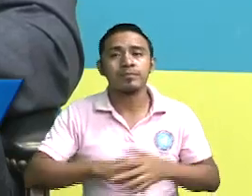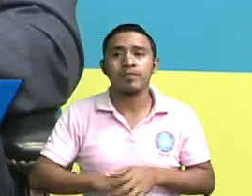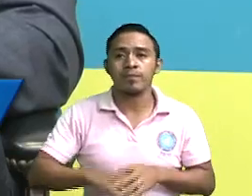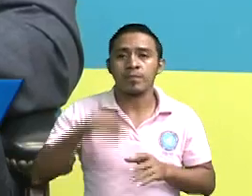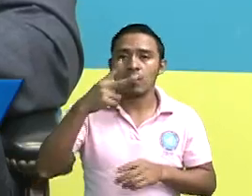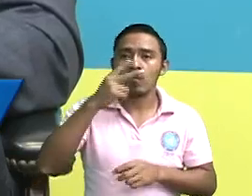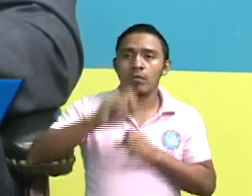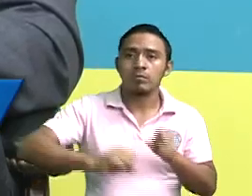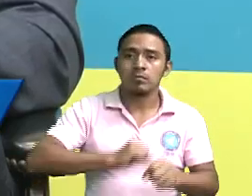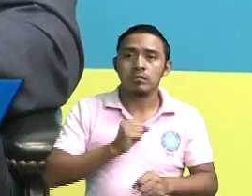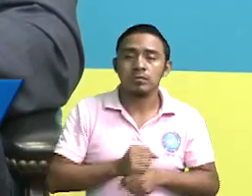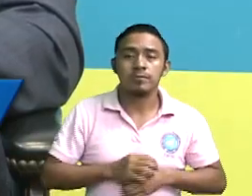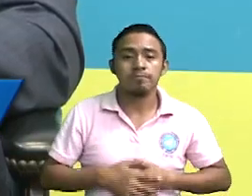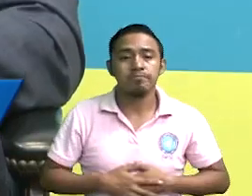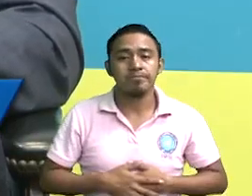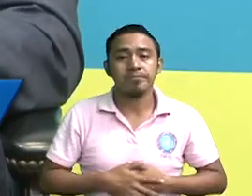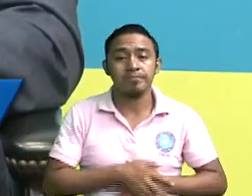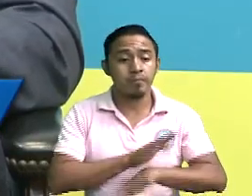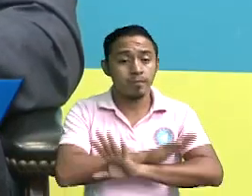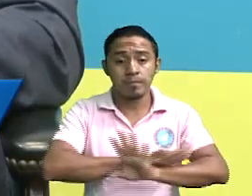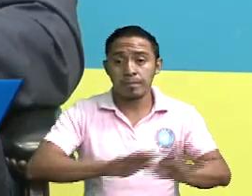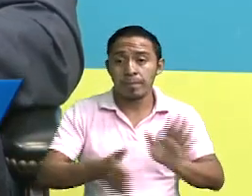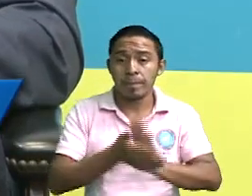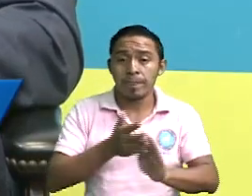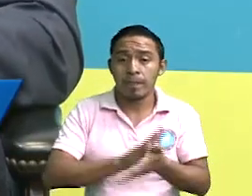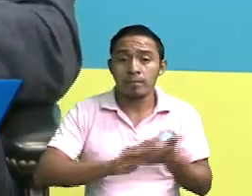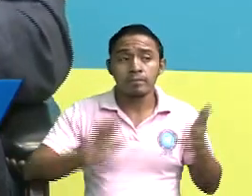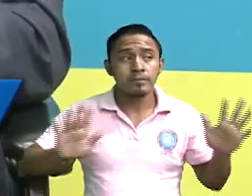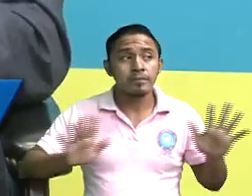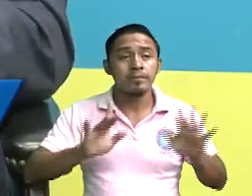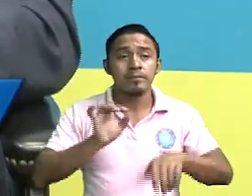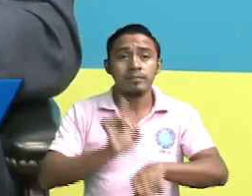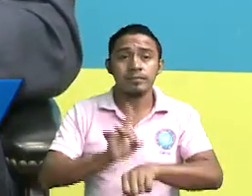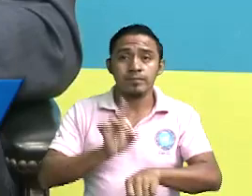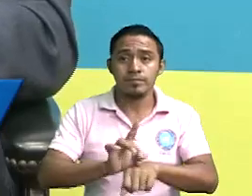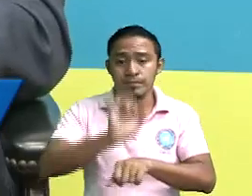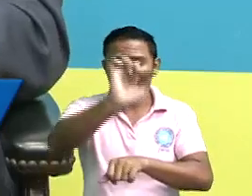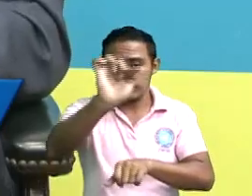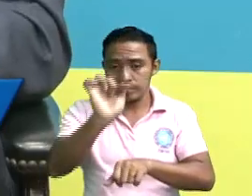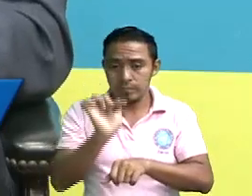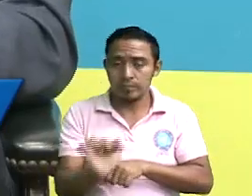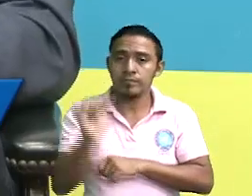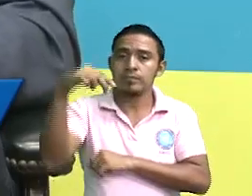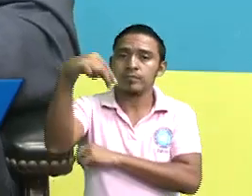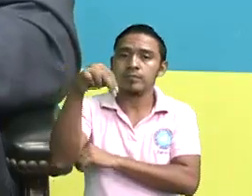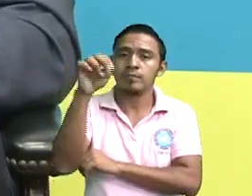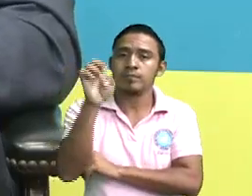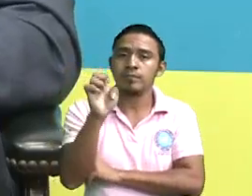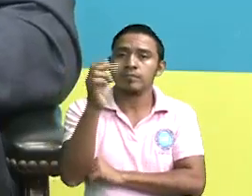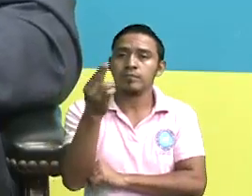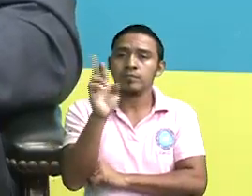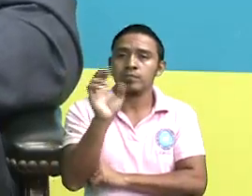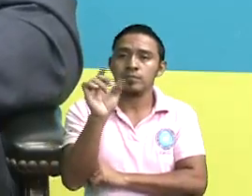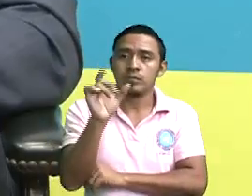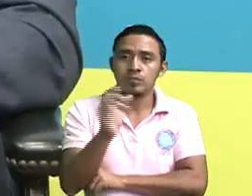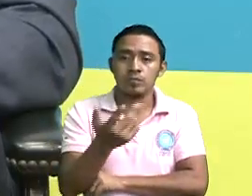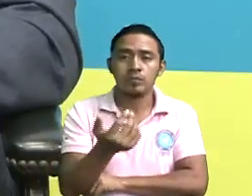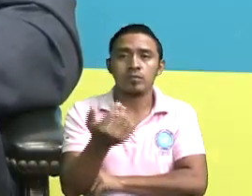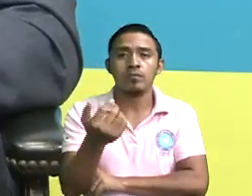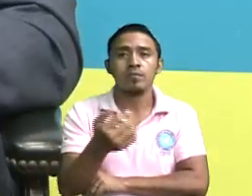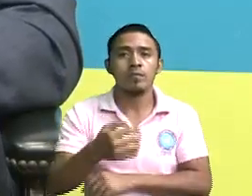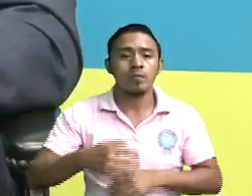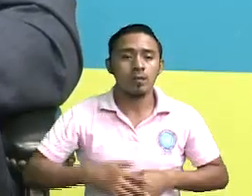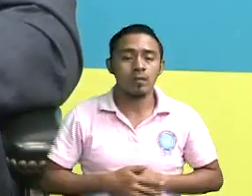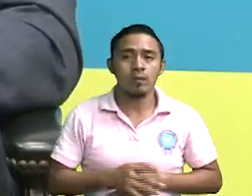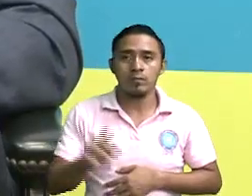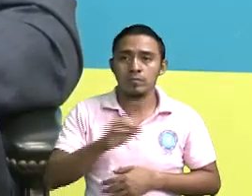8 años. Entonces, una vez que ya el médico llegó donde el neurólogo a atenderle, el proceso